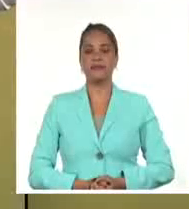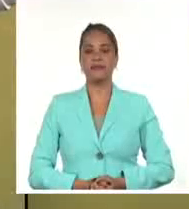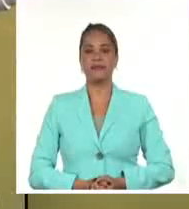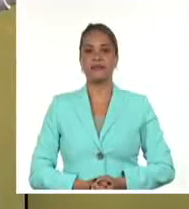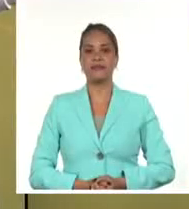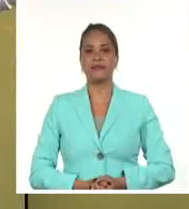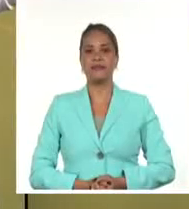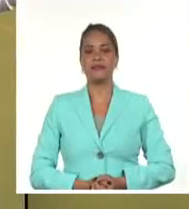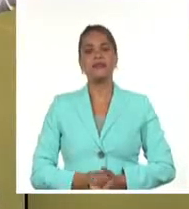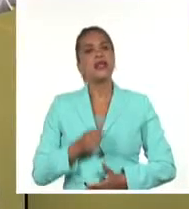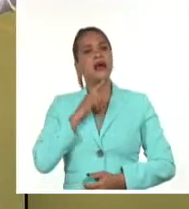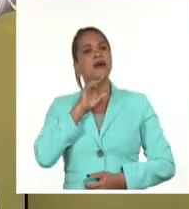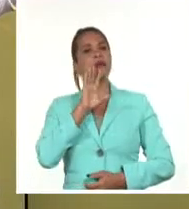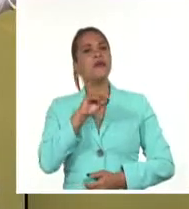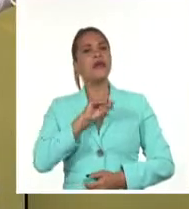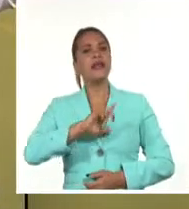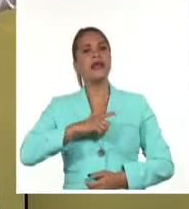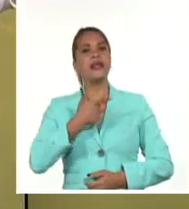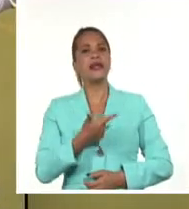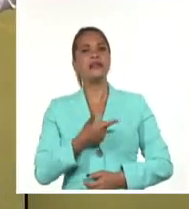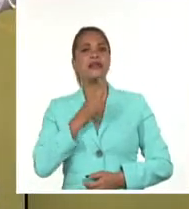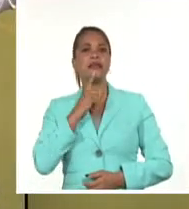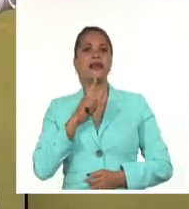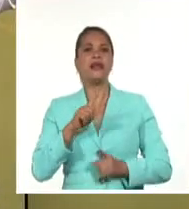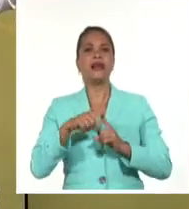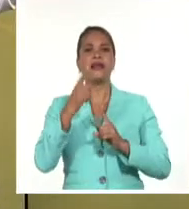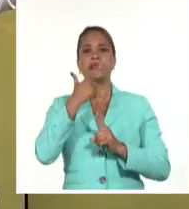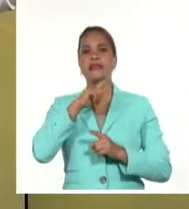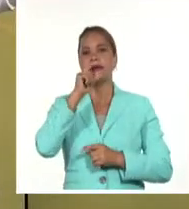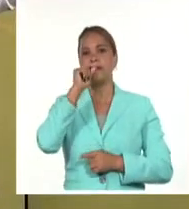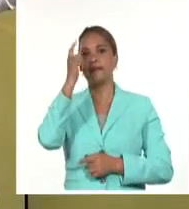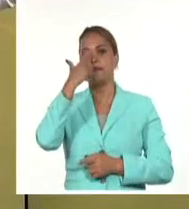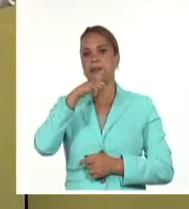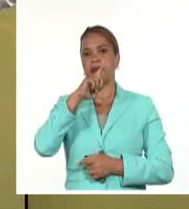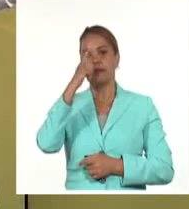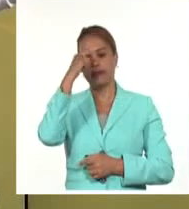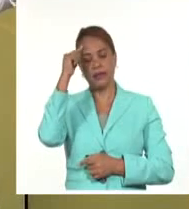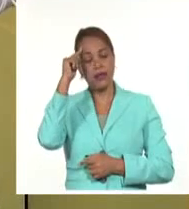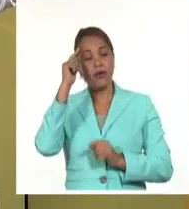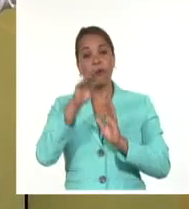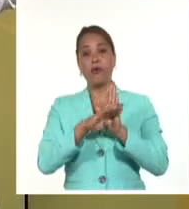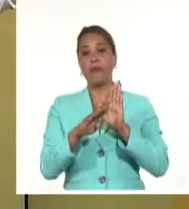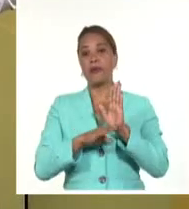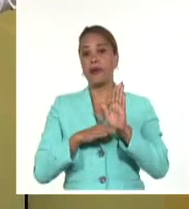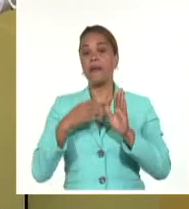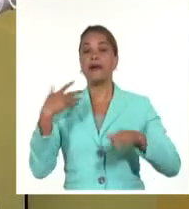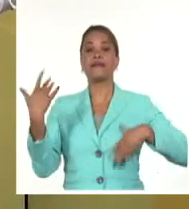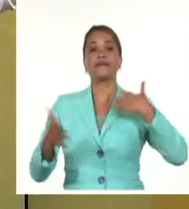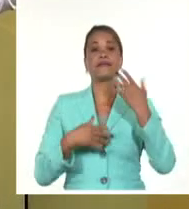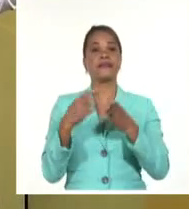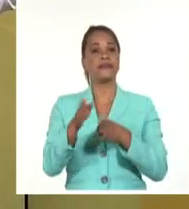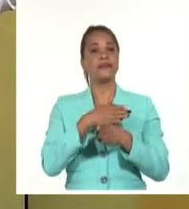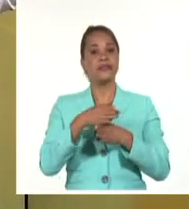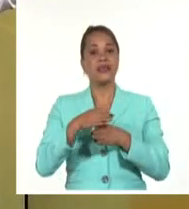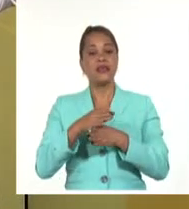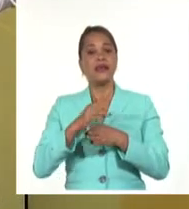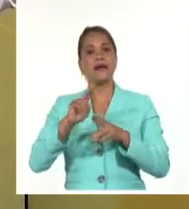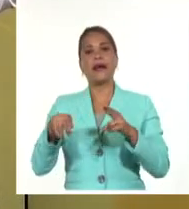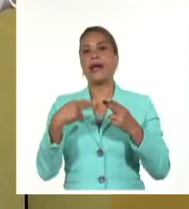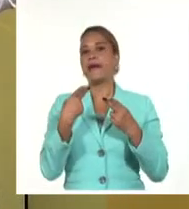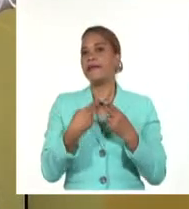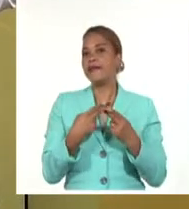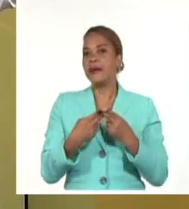y hablamos ahora del arte de las tablas con un amplio programa de actividades que incluye a puestas en escena evento teórico